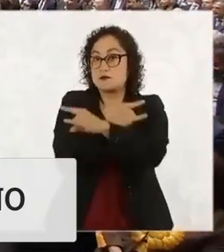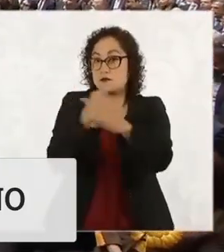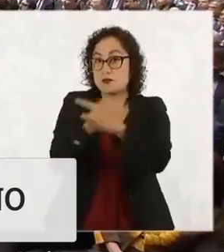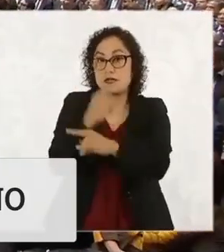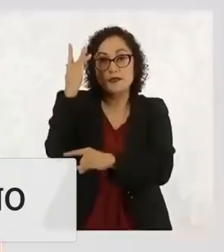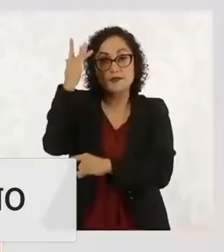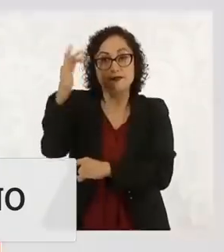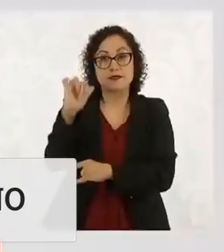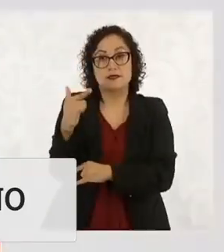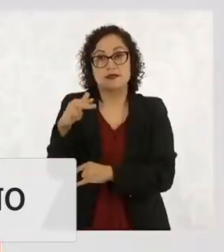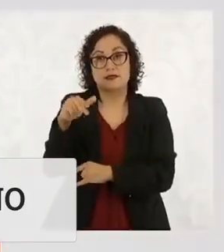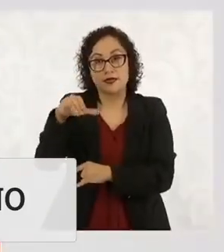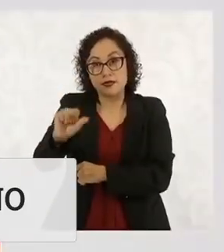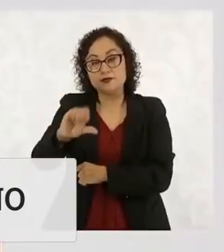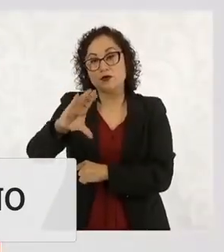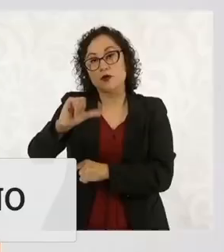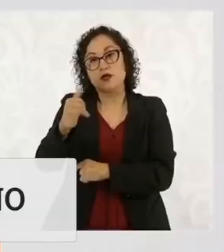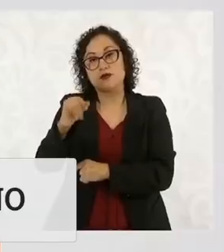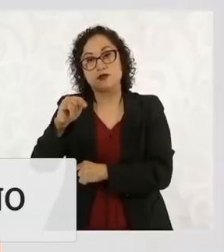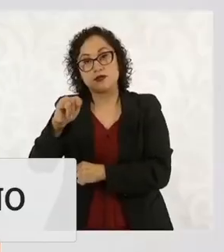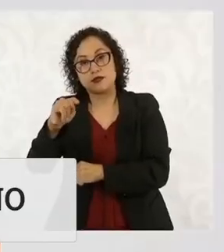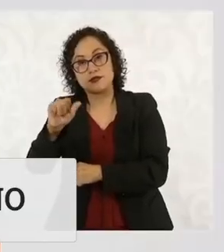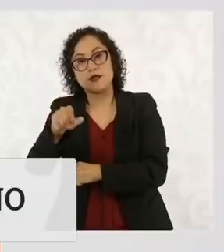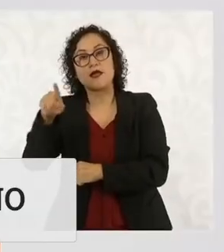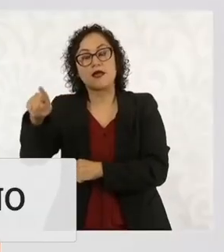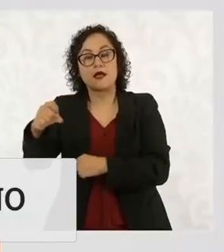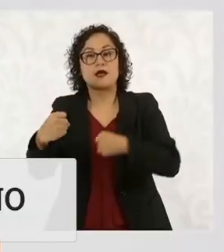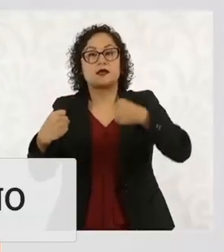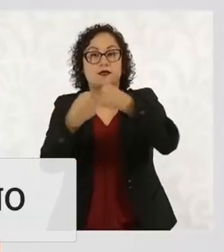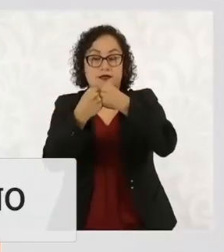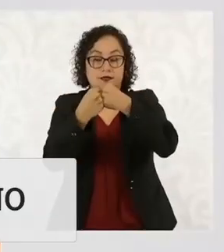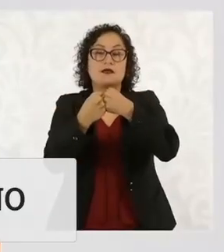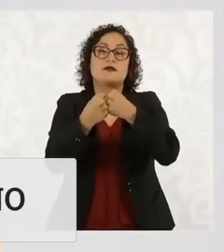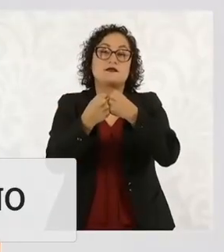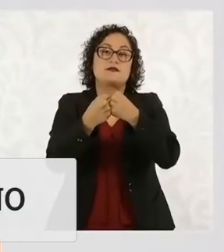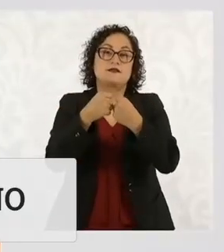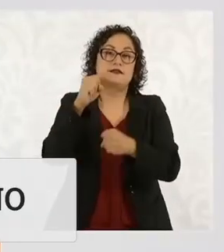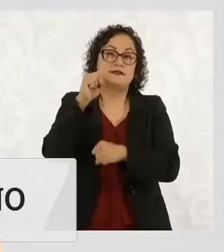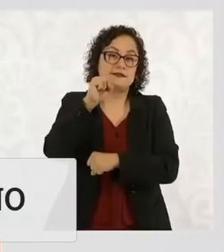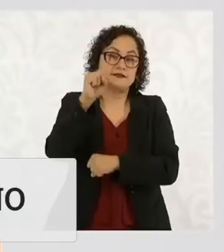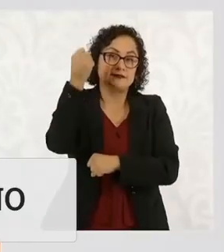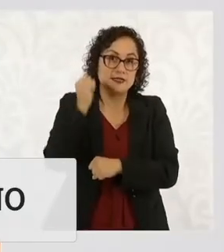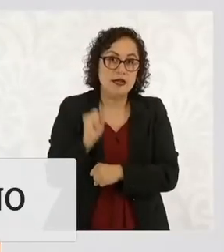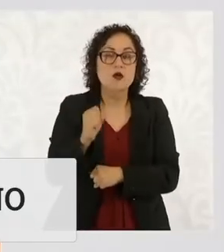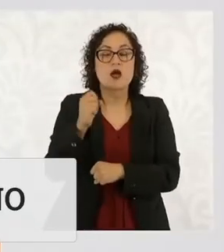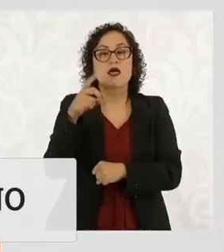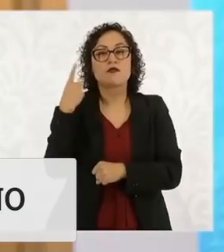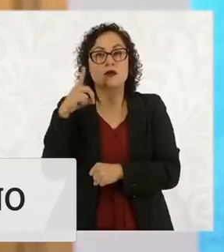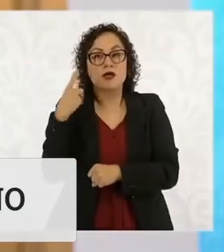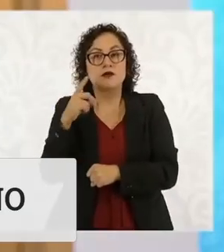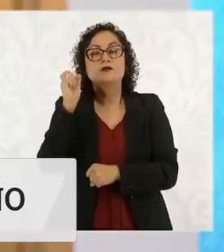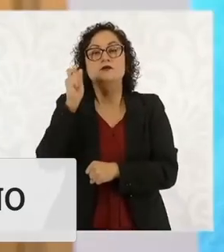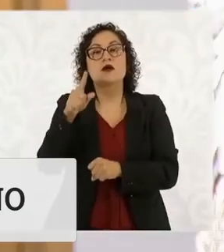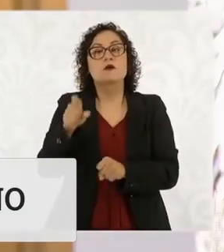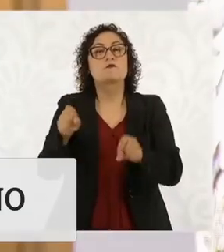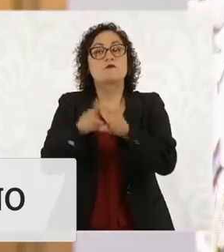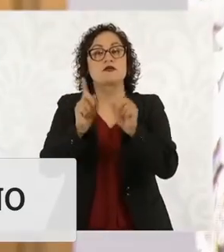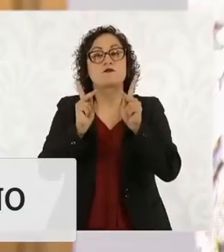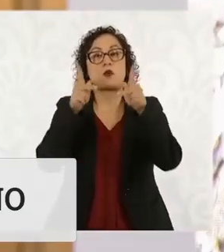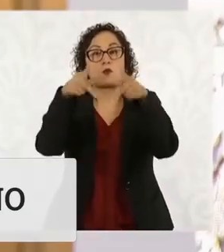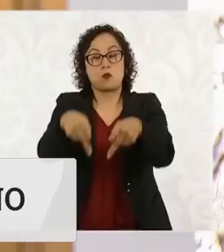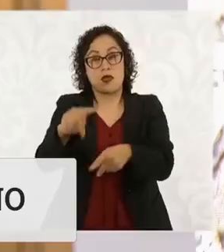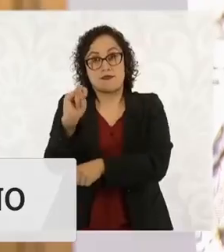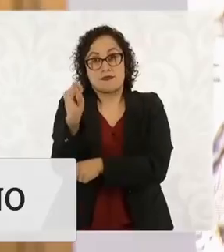San Ignacio, Tayoltita en la frontera Sinaloa-Durango y el viaducto elevado de Tijuana.